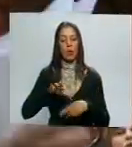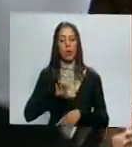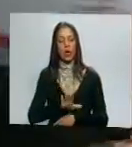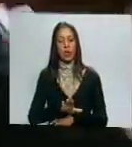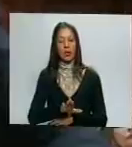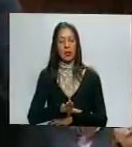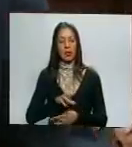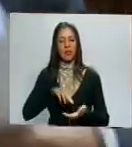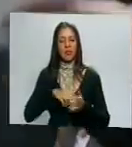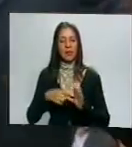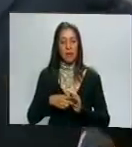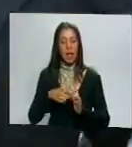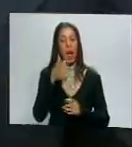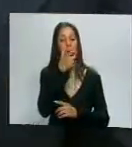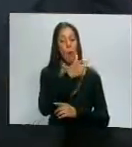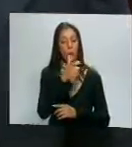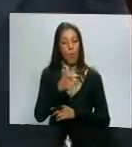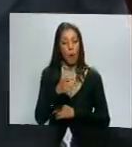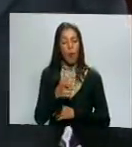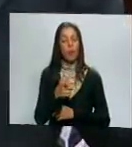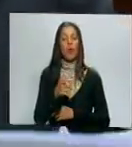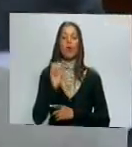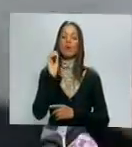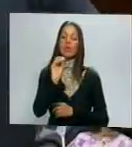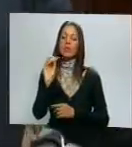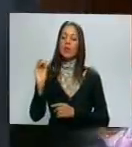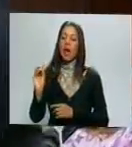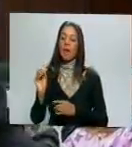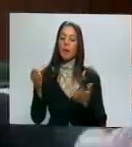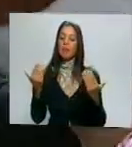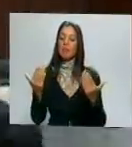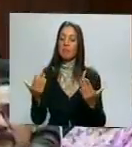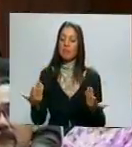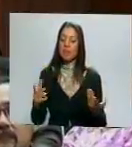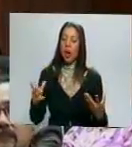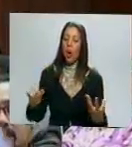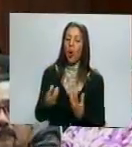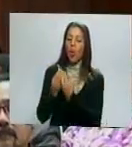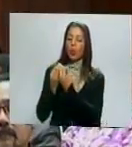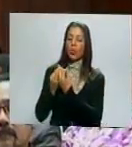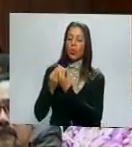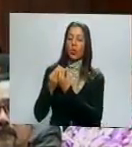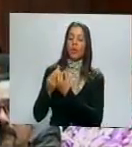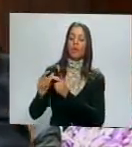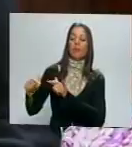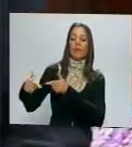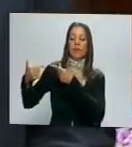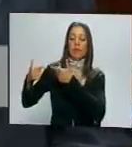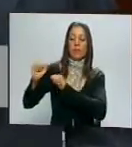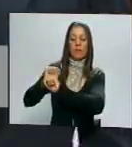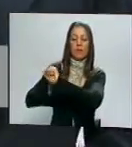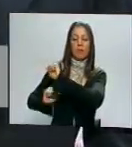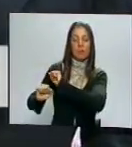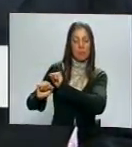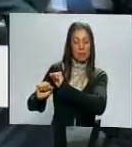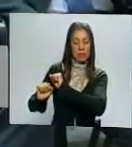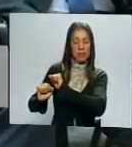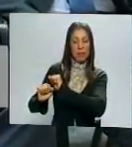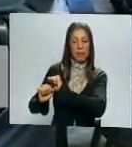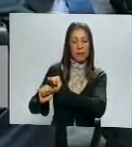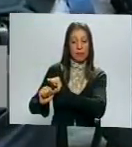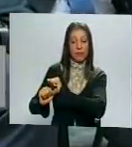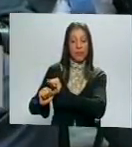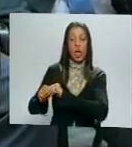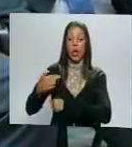que es acudir al pueblo, acudir a las masas para enfrentar los grandes retos, los grandes desafíos revolucionarios. Eso